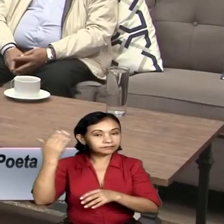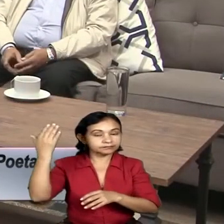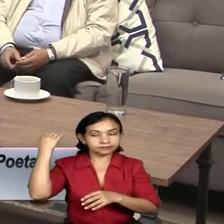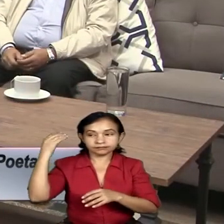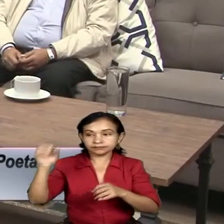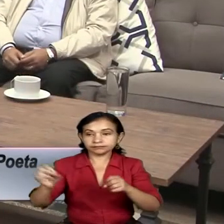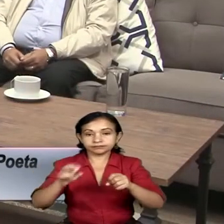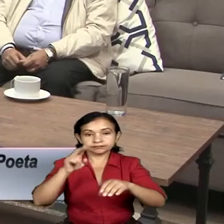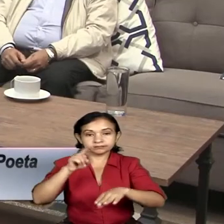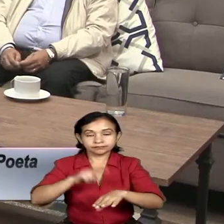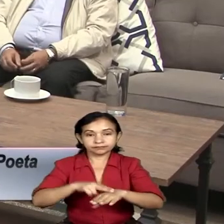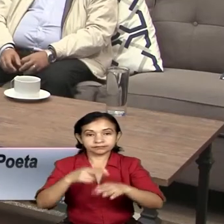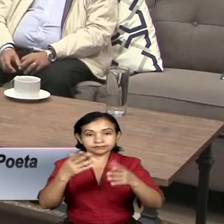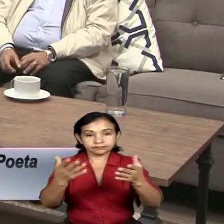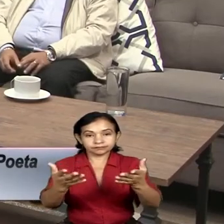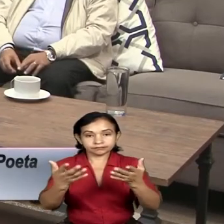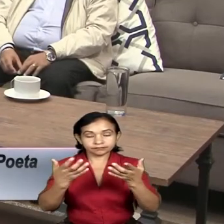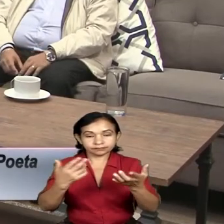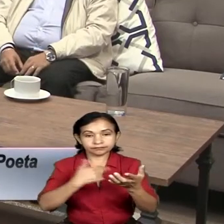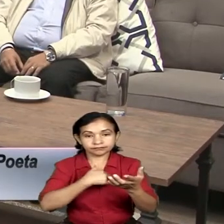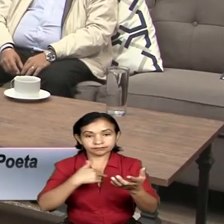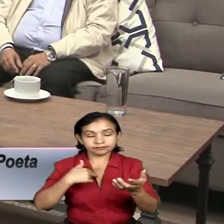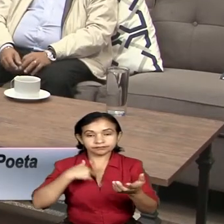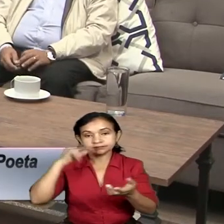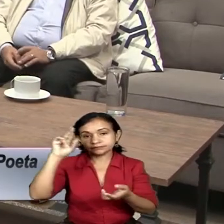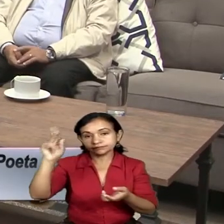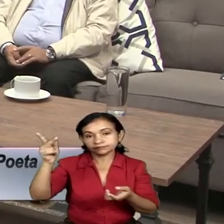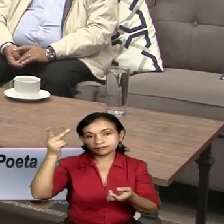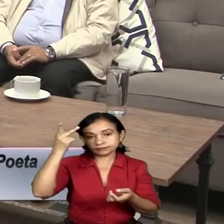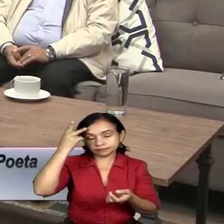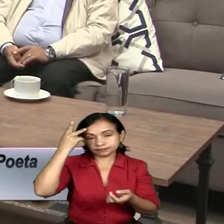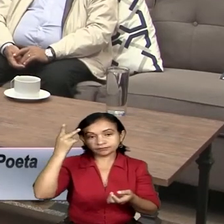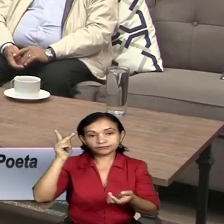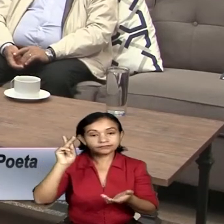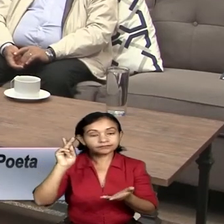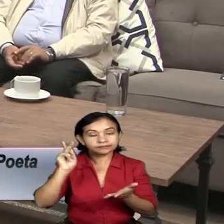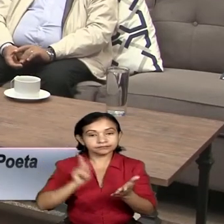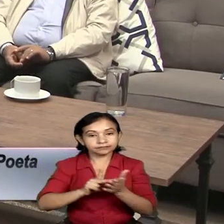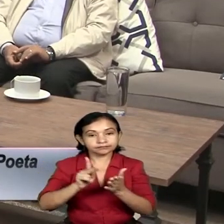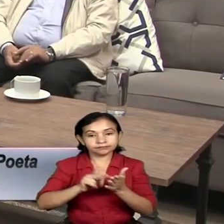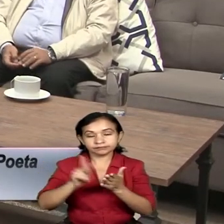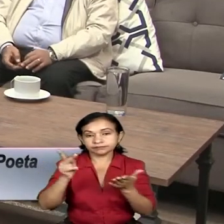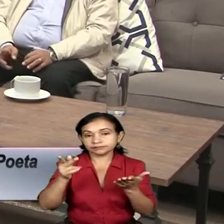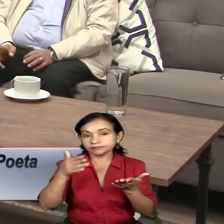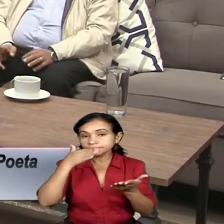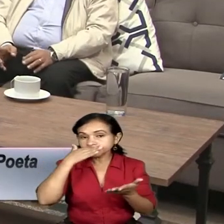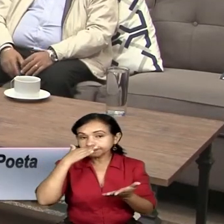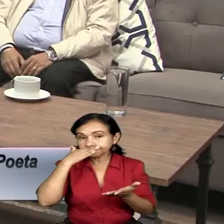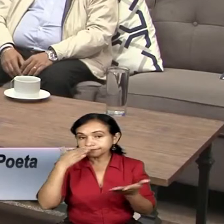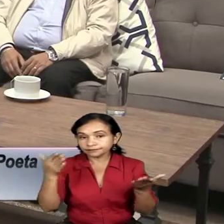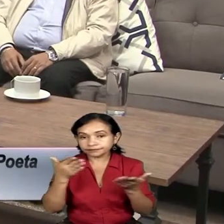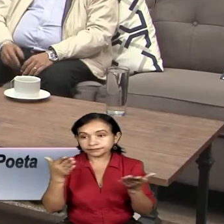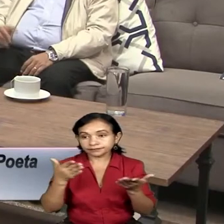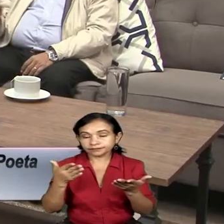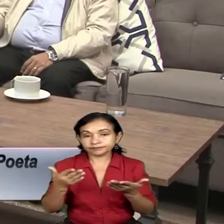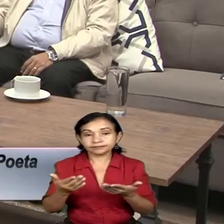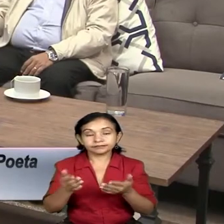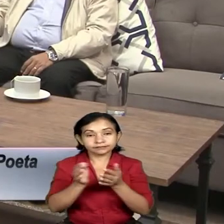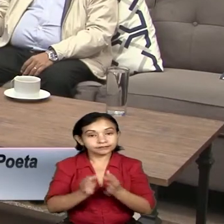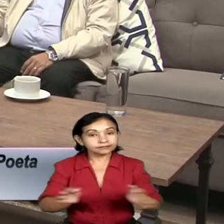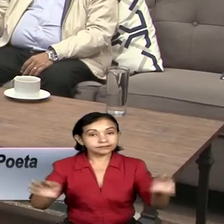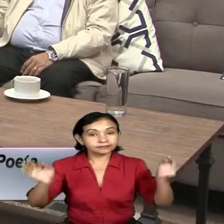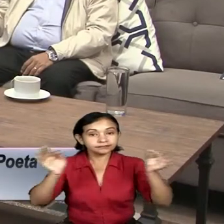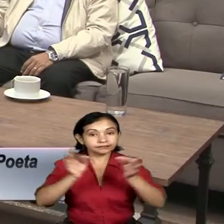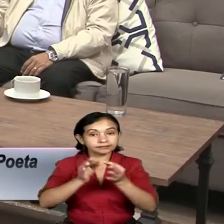nacional y se pretendieron como que si eran unas acciones político-partidarias del Frente Sandinista de Liberación Nacional, y acordate, limitando su trascendencia. Y acordate